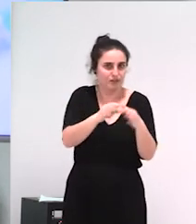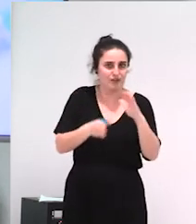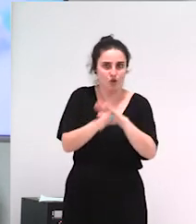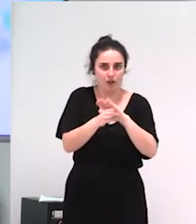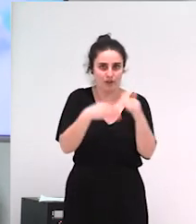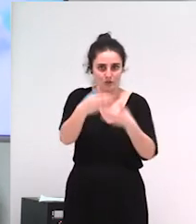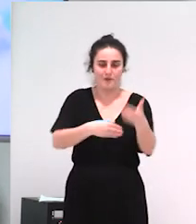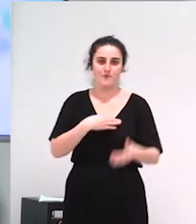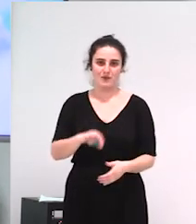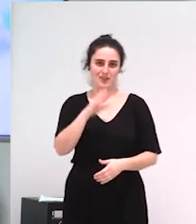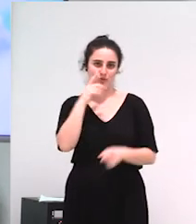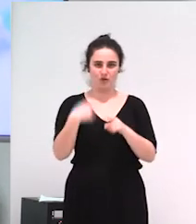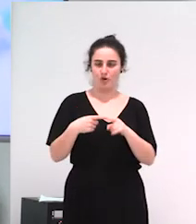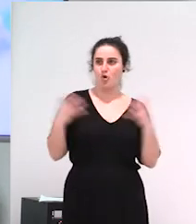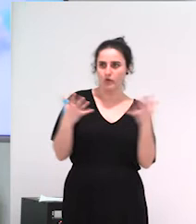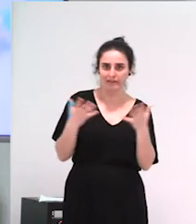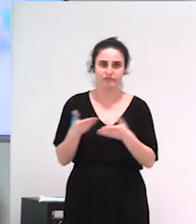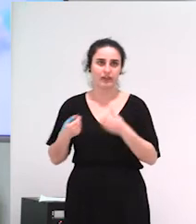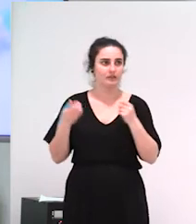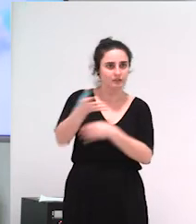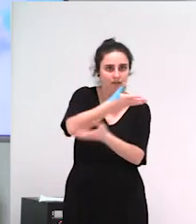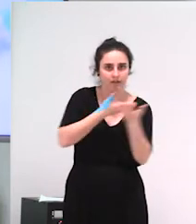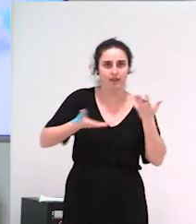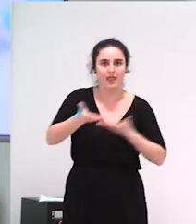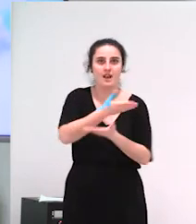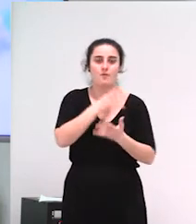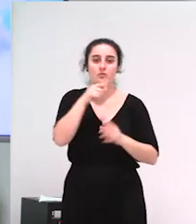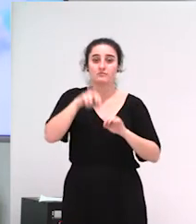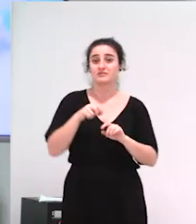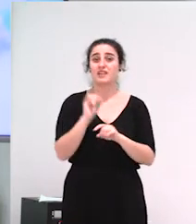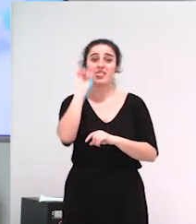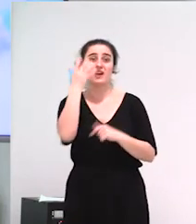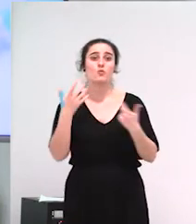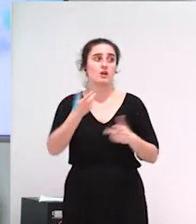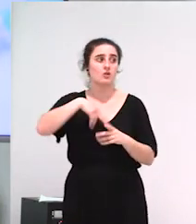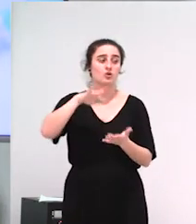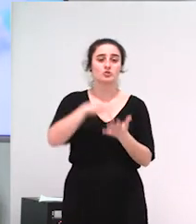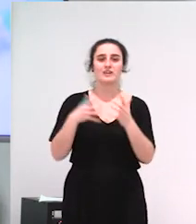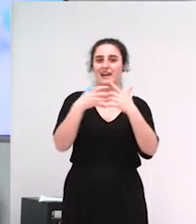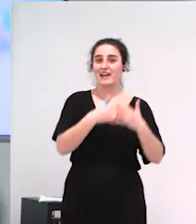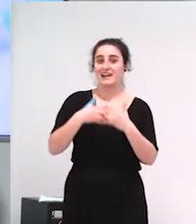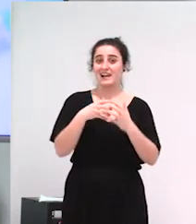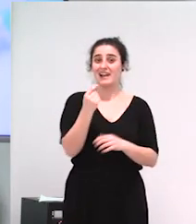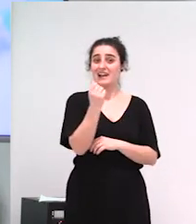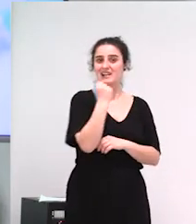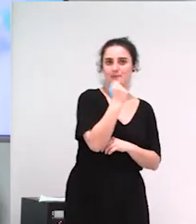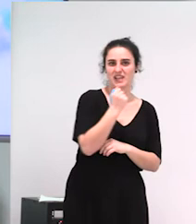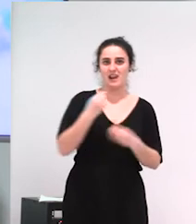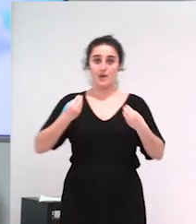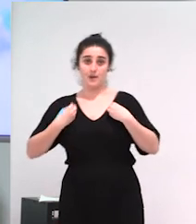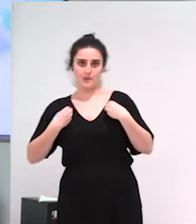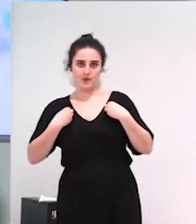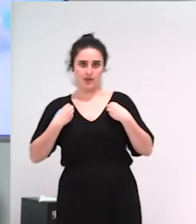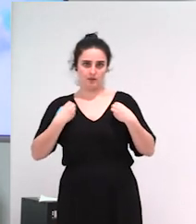mesa cosas que son urgentes. Básicamente la idea de que estamos en una guerra capital-vida y la guerra va perdiendo y